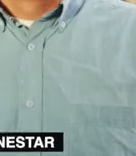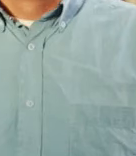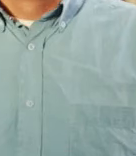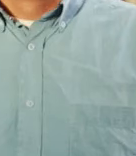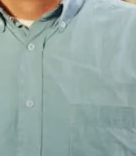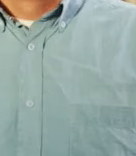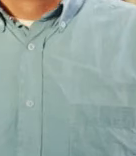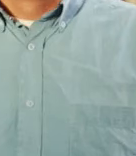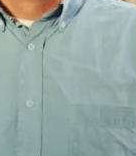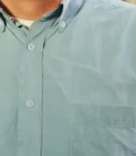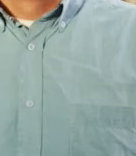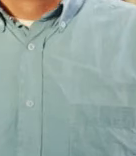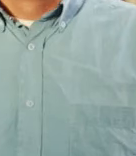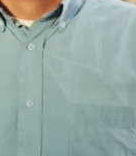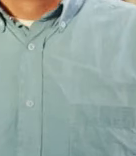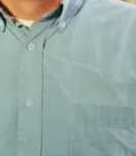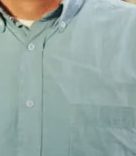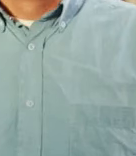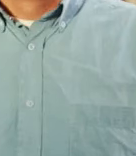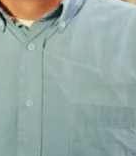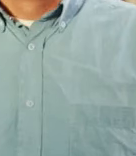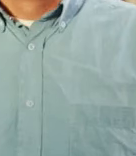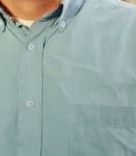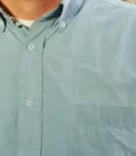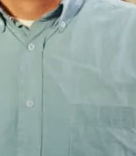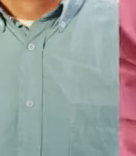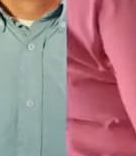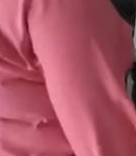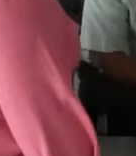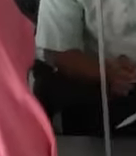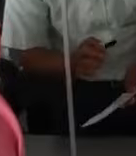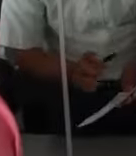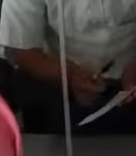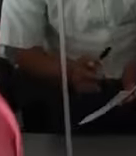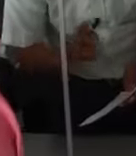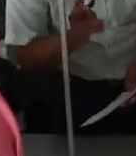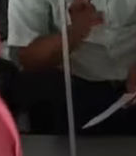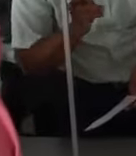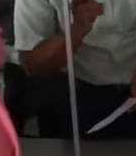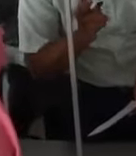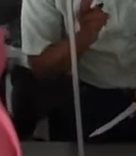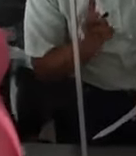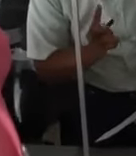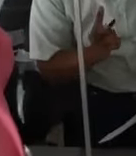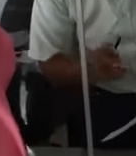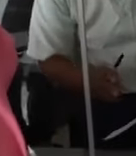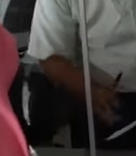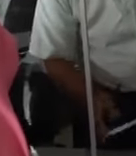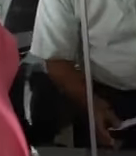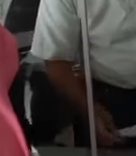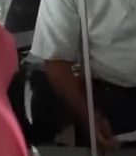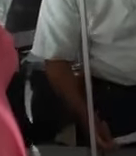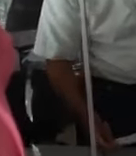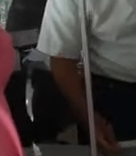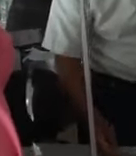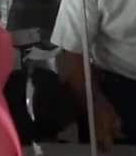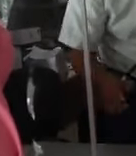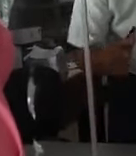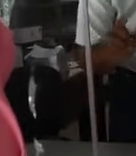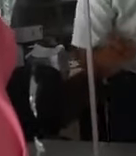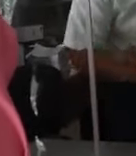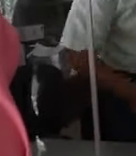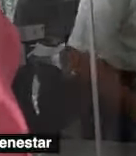IMSS Bienestar, este servicio es para ti. Si en la farmacia de tu unidad no te surtieron completa la receta que te dio